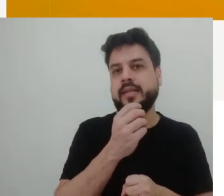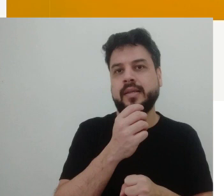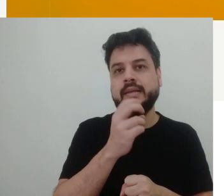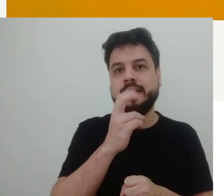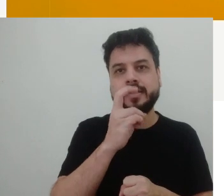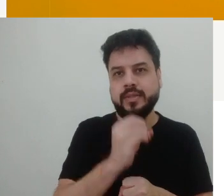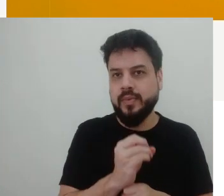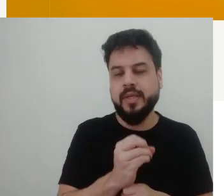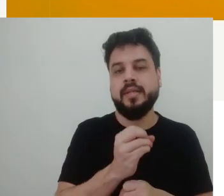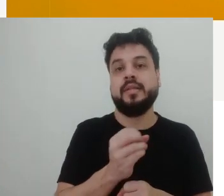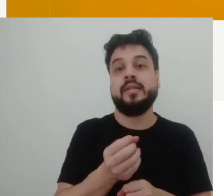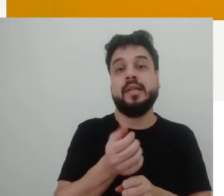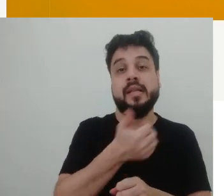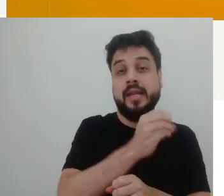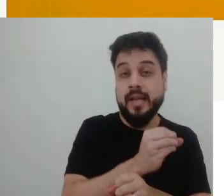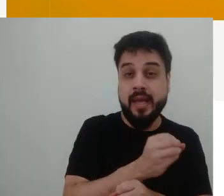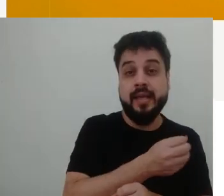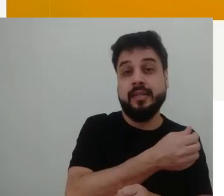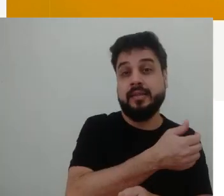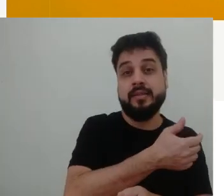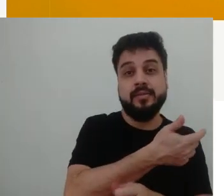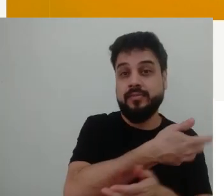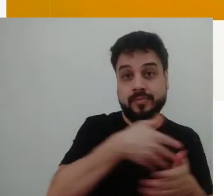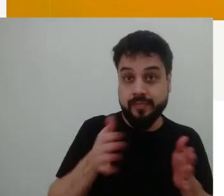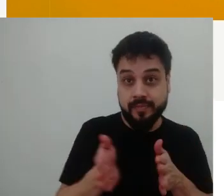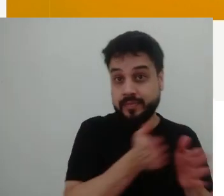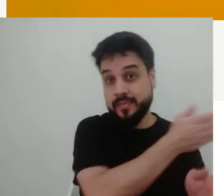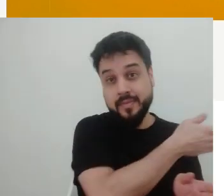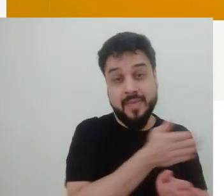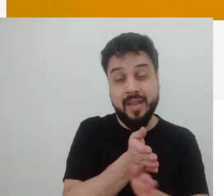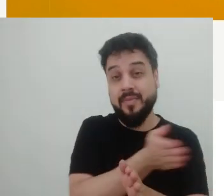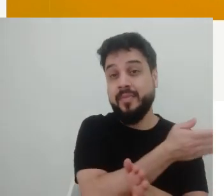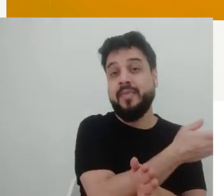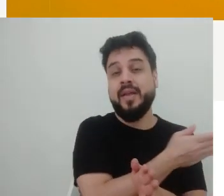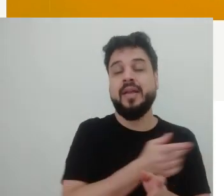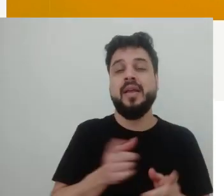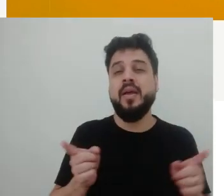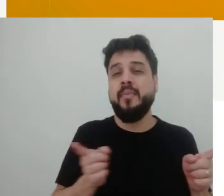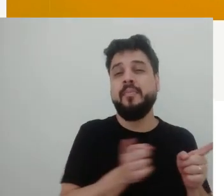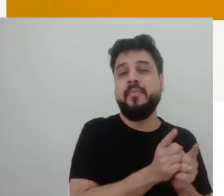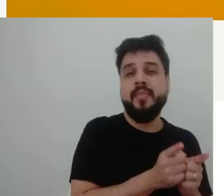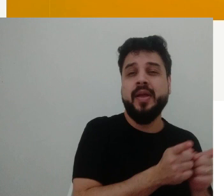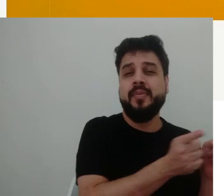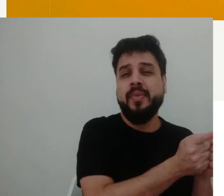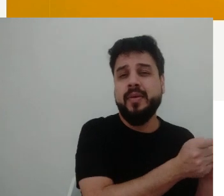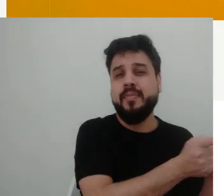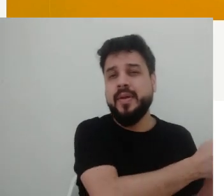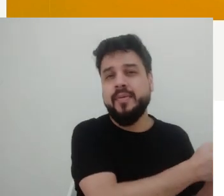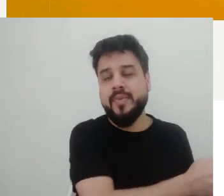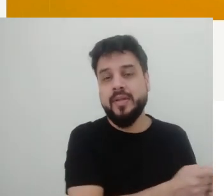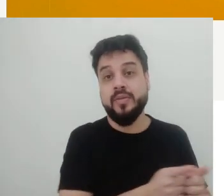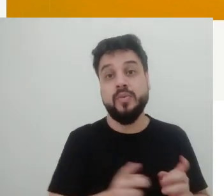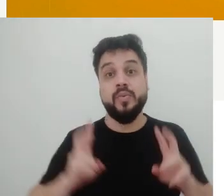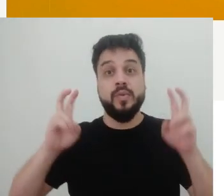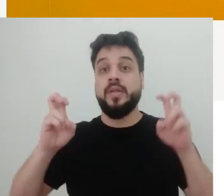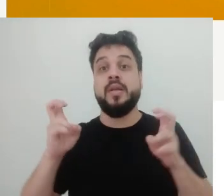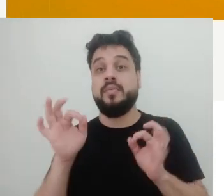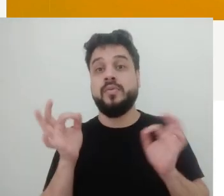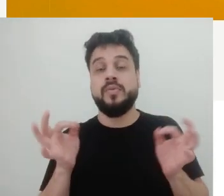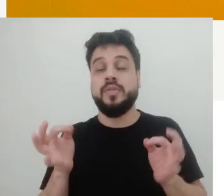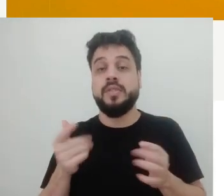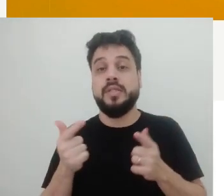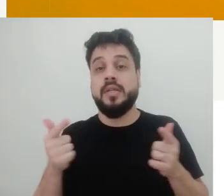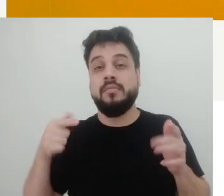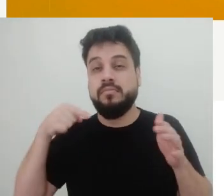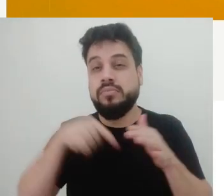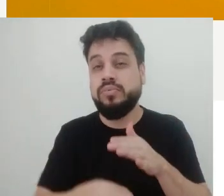reducido. Entonces había que ser capaz de preguntar al pensamiento femenino aquellas cosas que el pensamiento femenino feminista